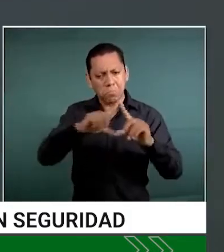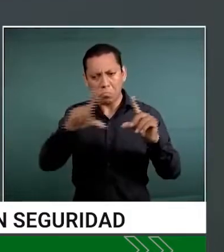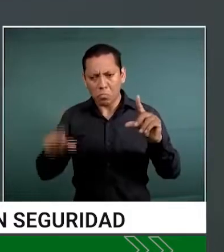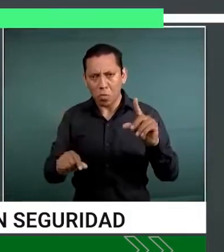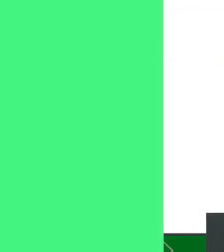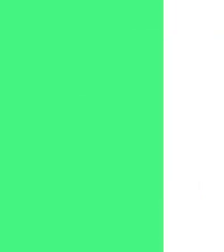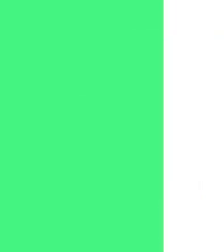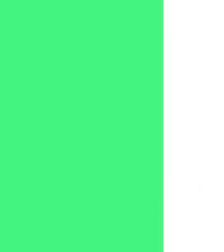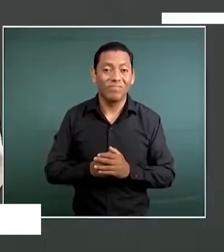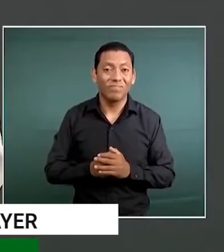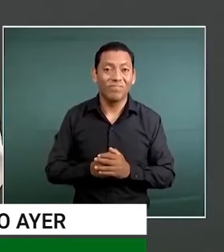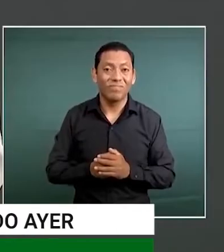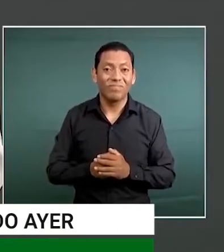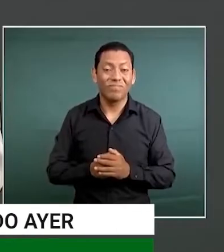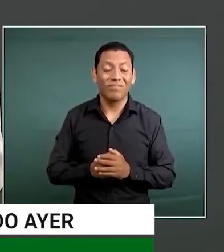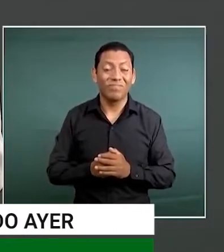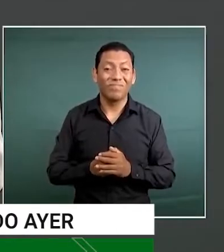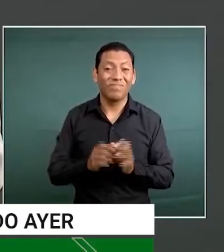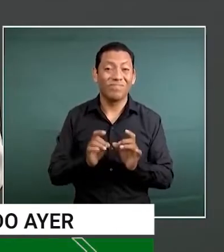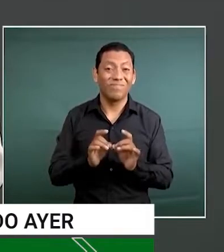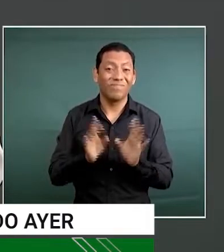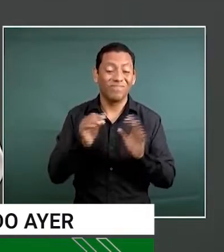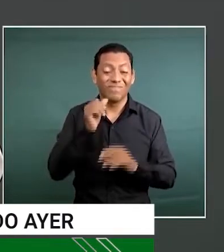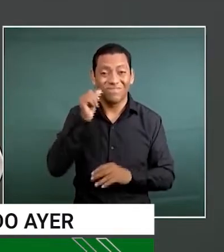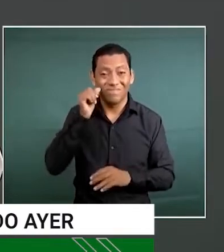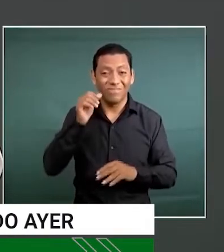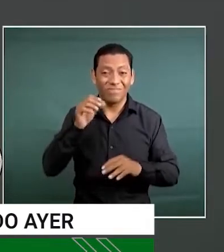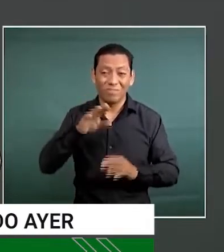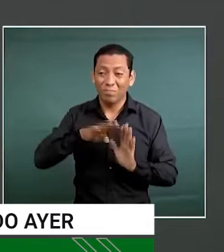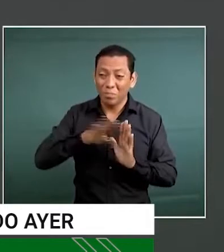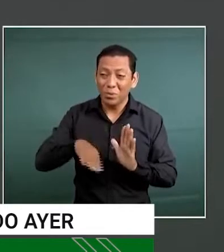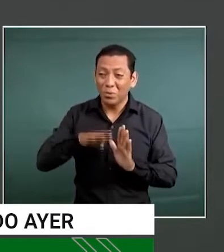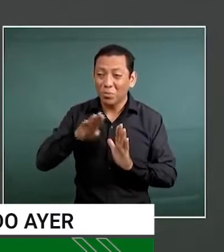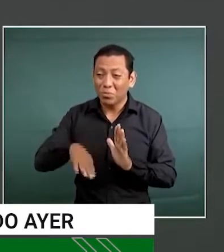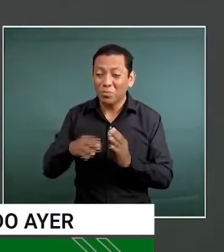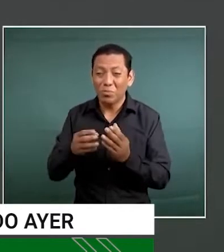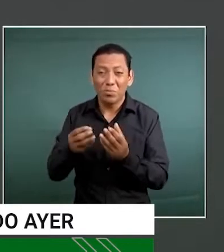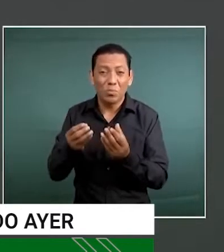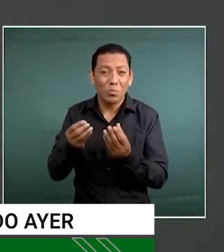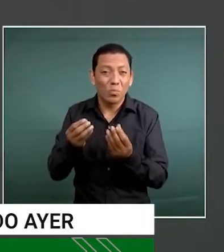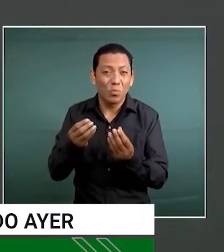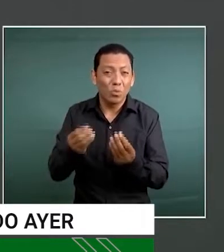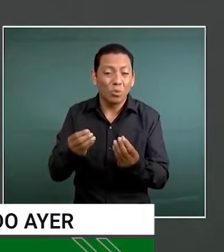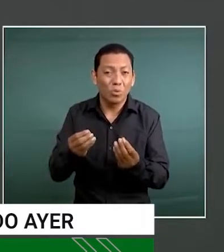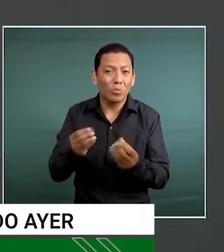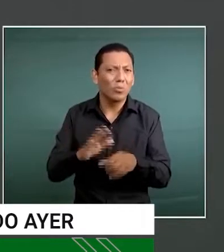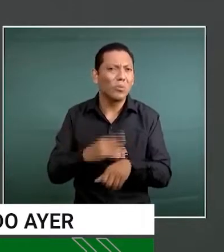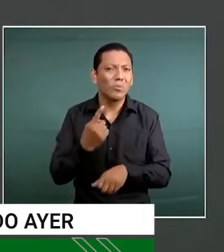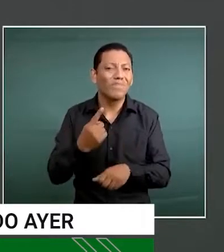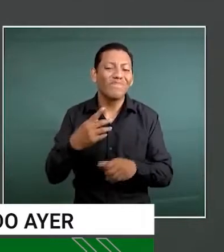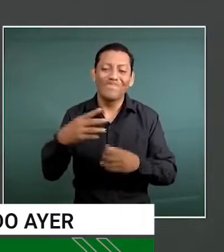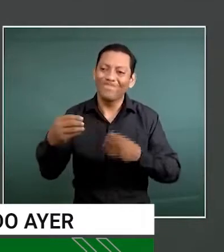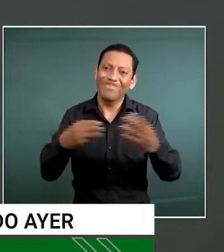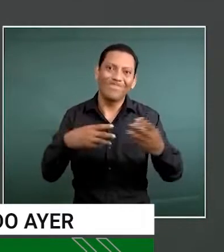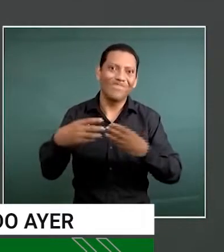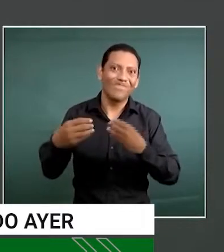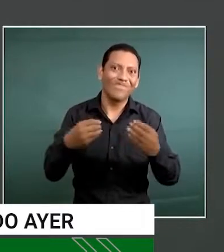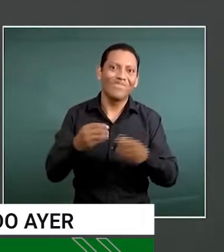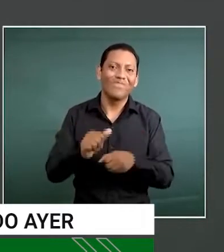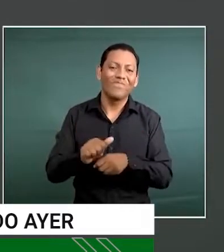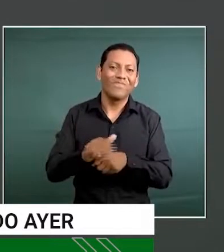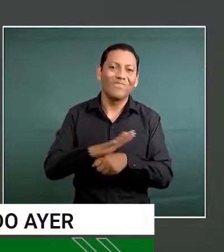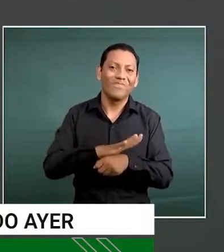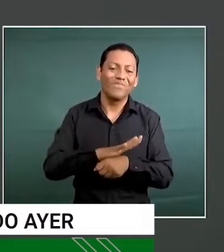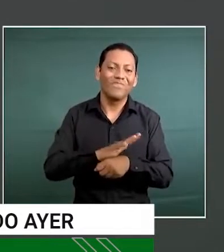país. El jefe del Ejecutivo llamó a la calma luego de que ayer se actualizara la cifra de muertos a causa de la pandemia de